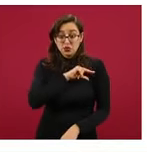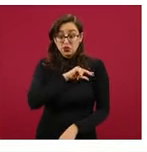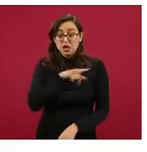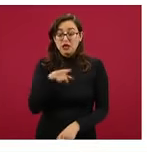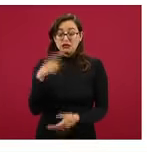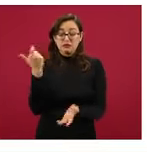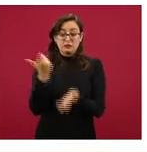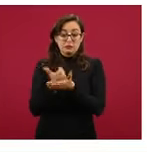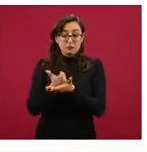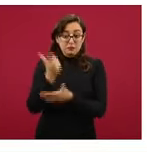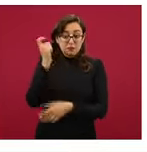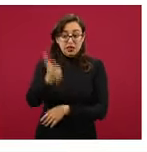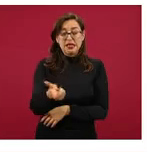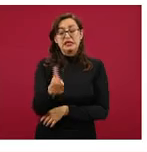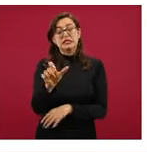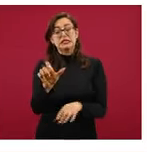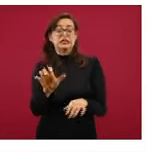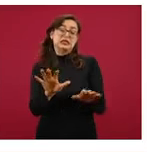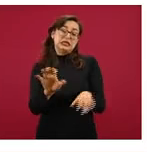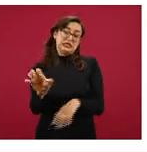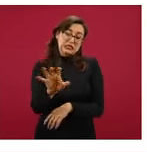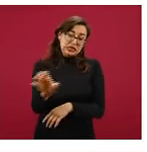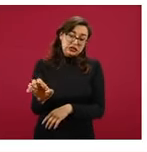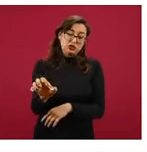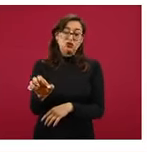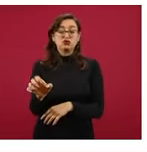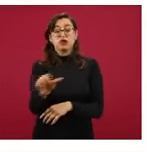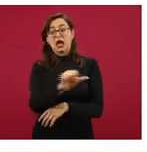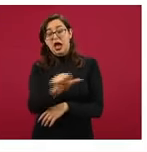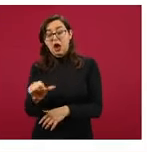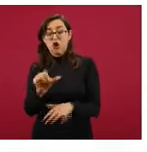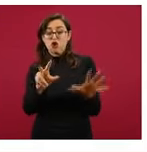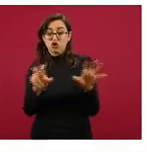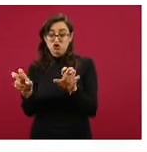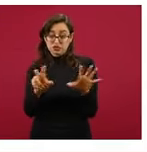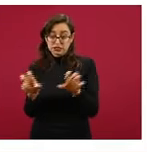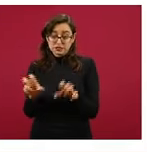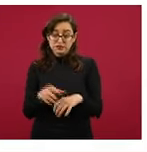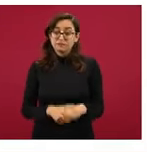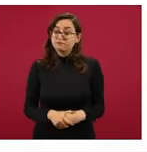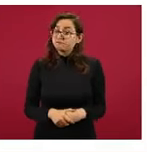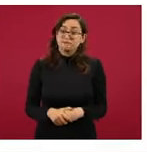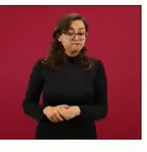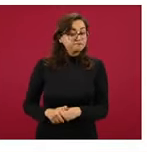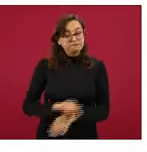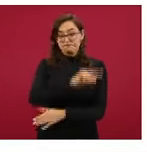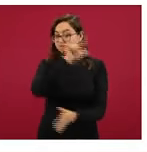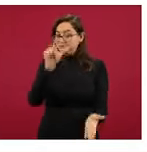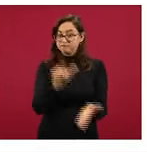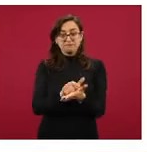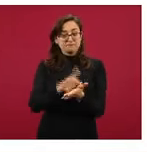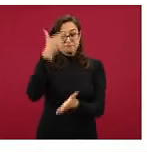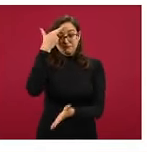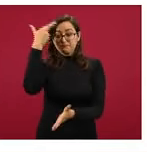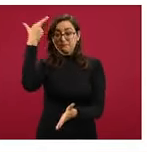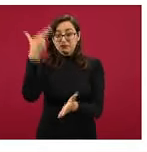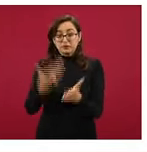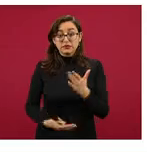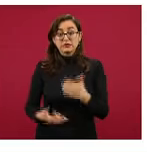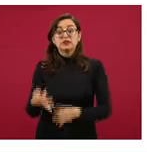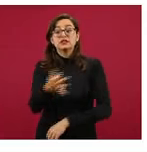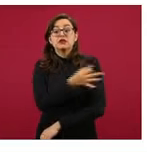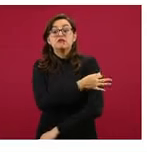visto que cobran 500, 600, 700, 800 pesos por esta vacuna, eso es ilegal. Esta vacuna es